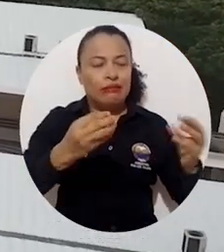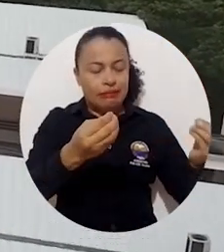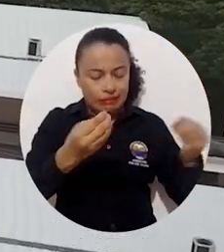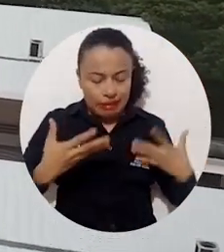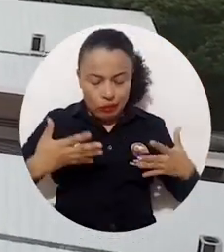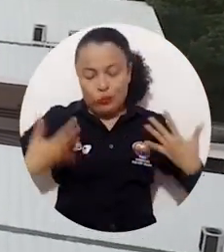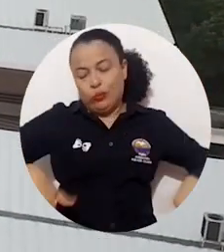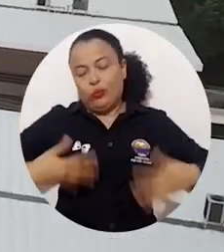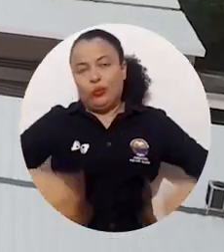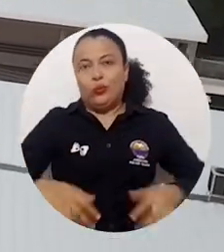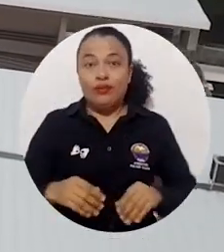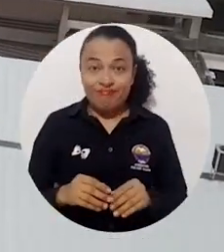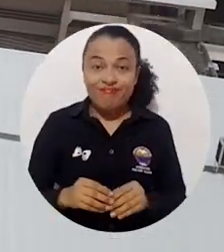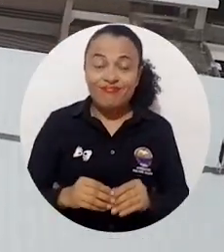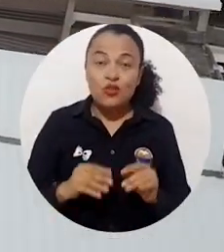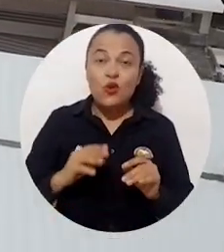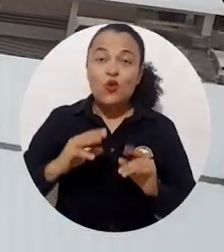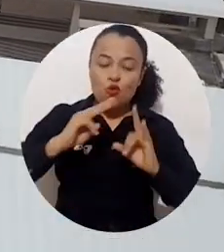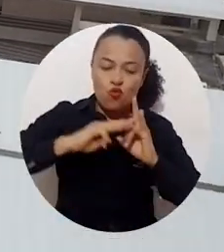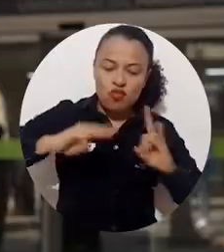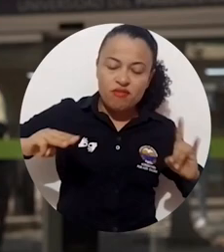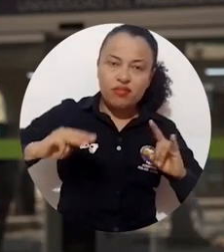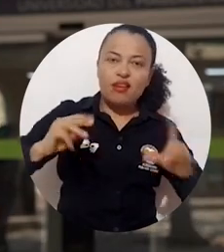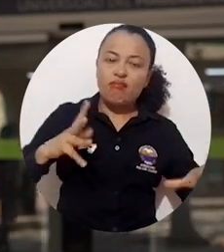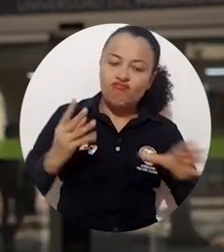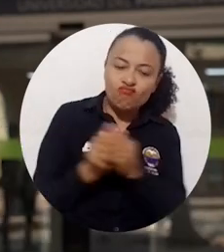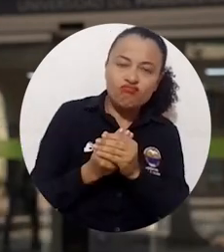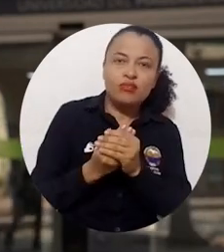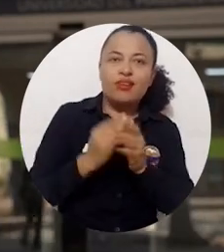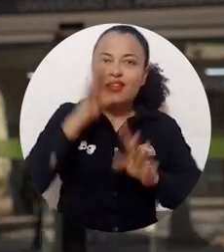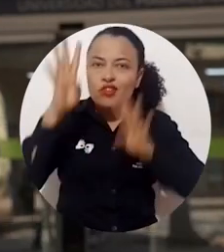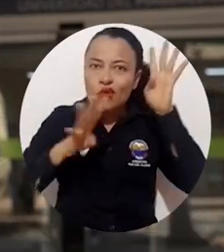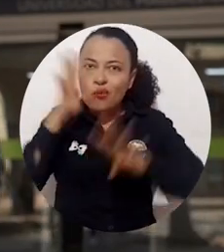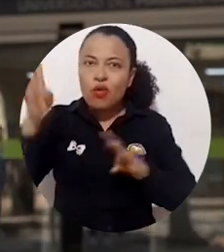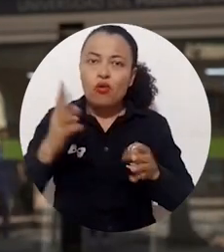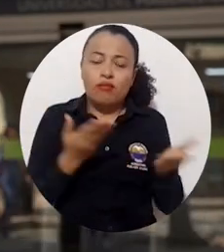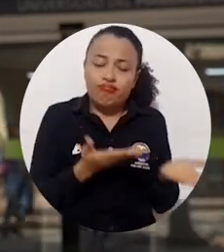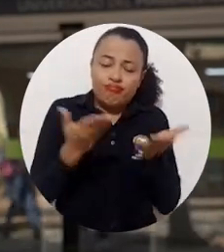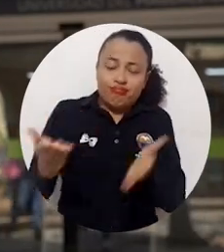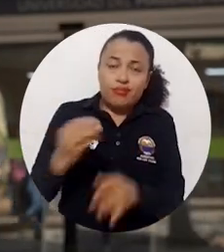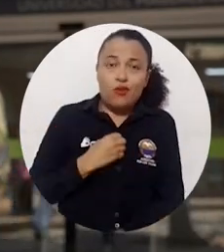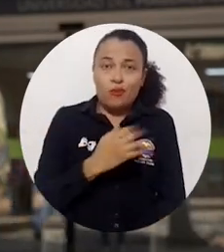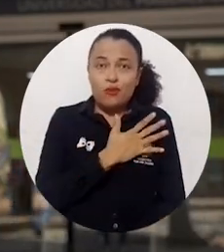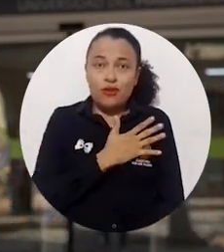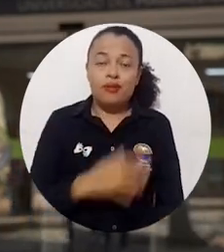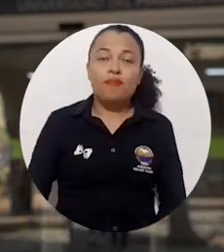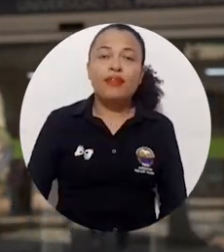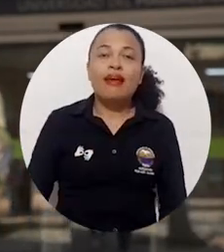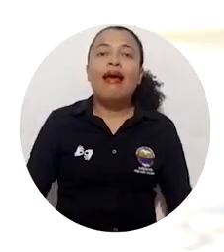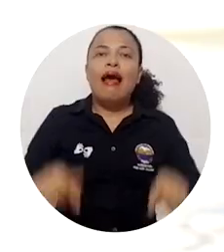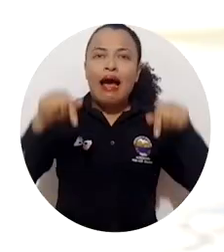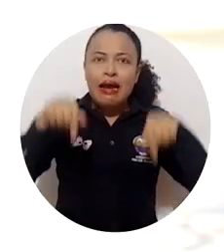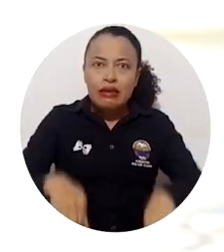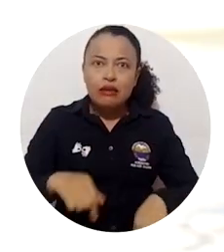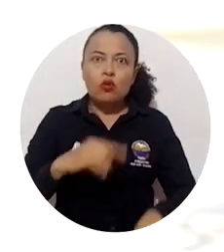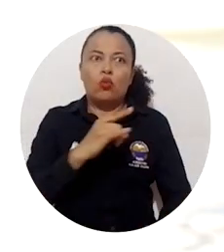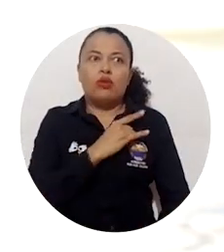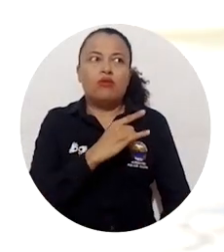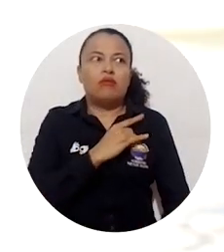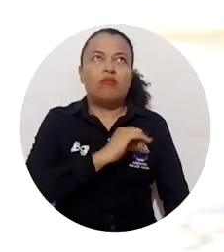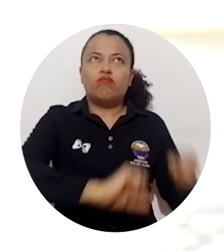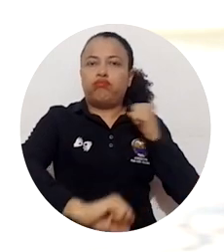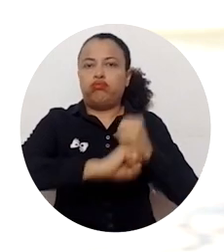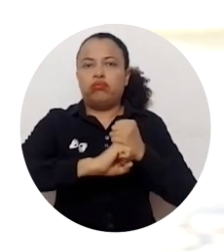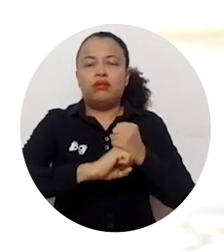una bendición en sus vidas. Una universidad incluyente e innovadora que está puesta para grandes oportunidades. Aquí en la